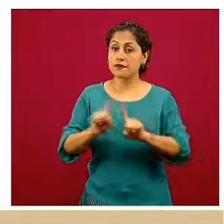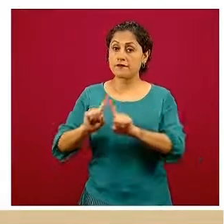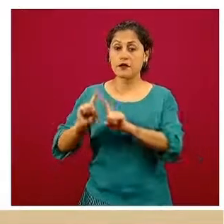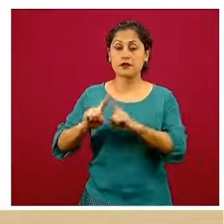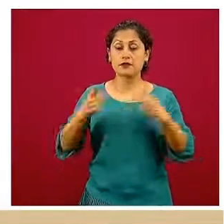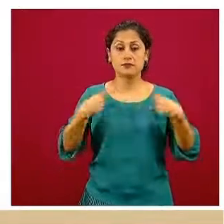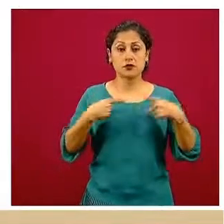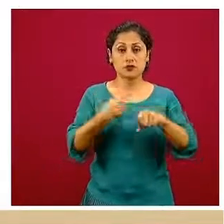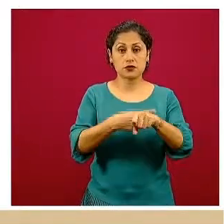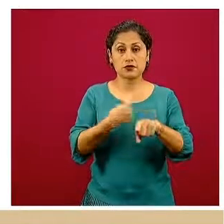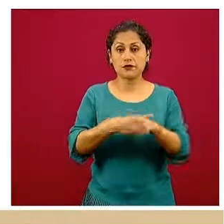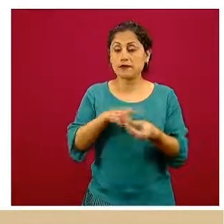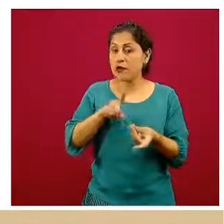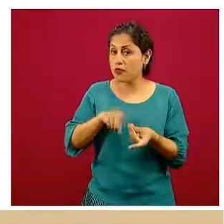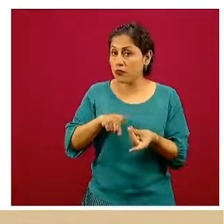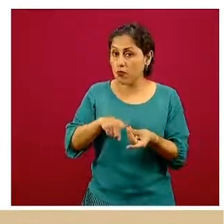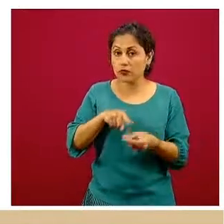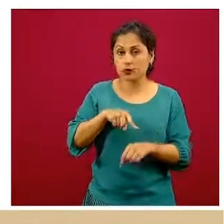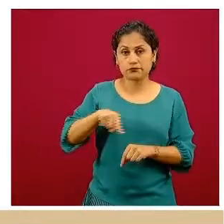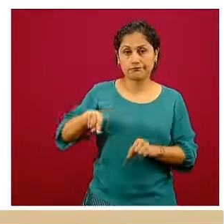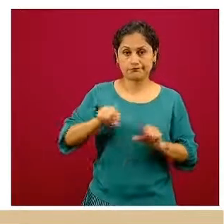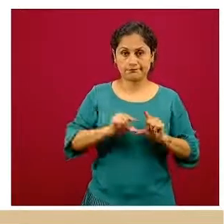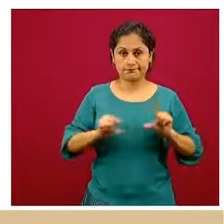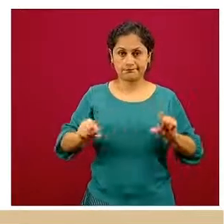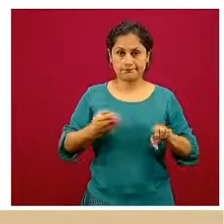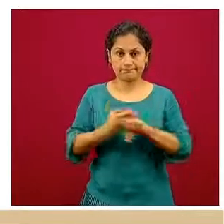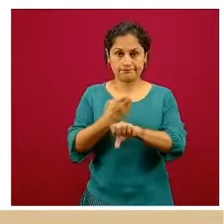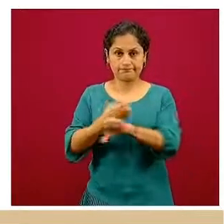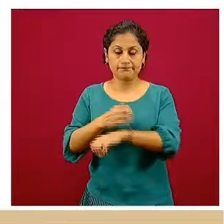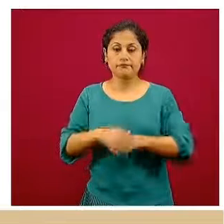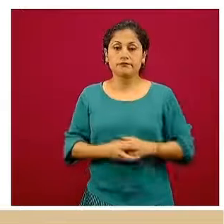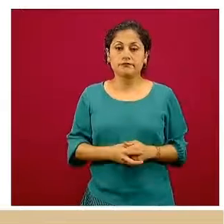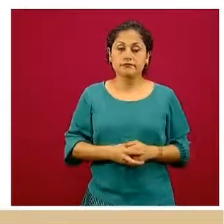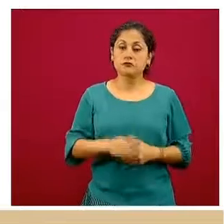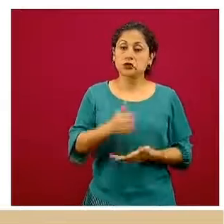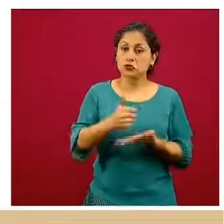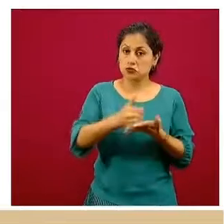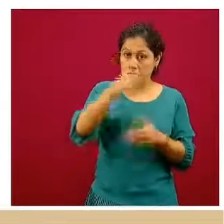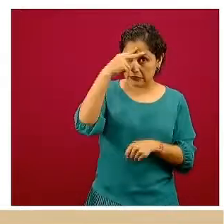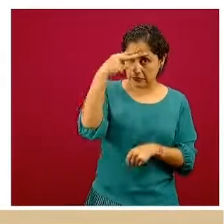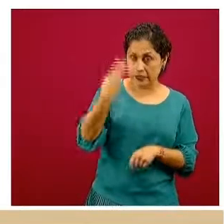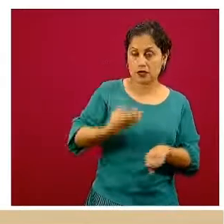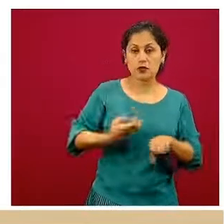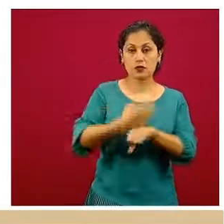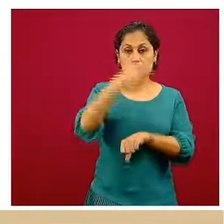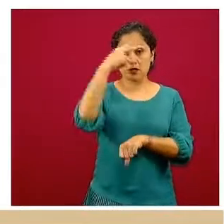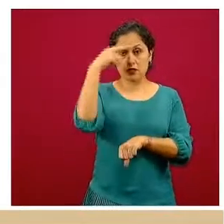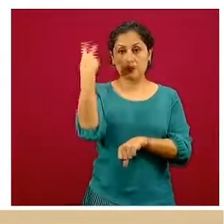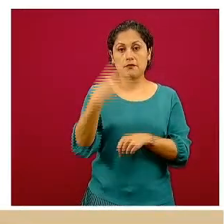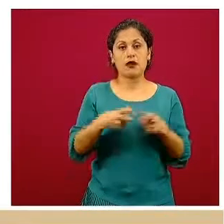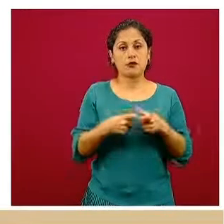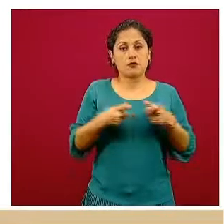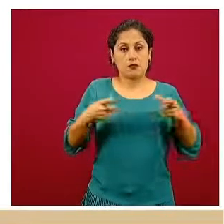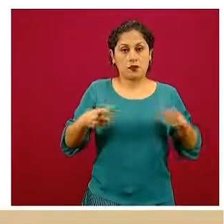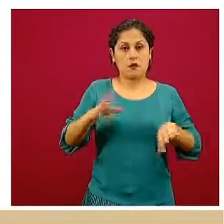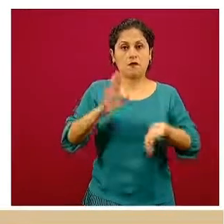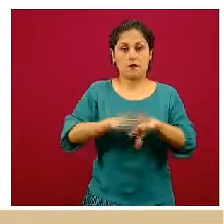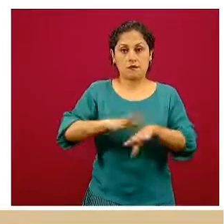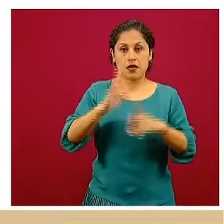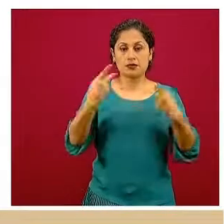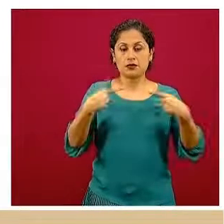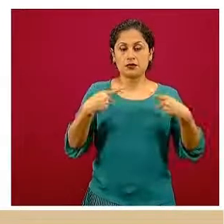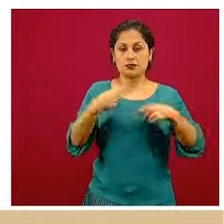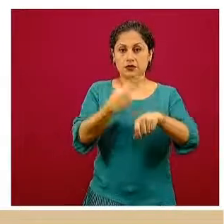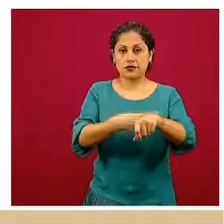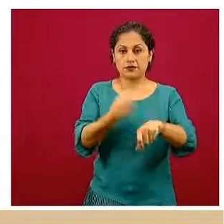casos de COVID-19 confirmados. Siempre hemos tenido a la Ciudad de México y al Estado de México con una cantidad